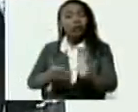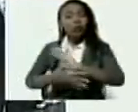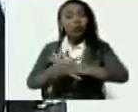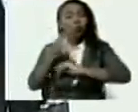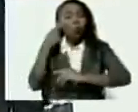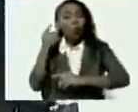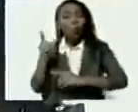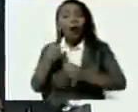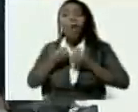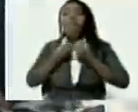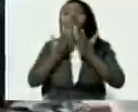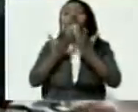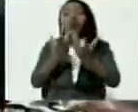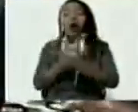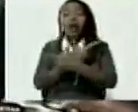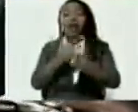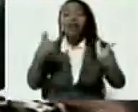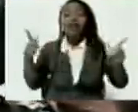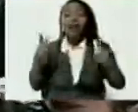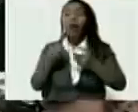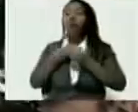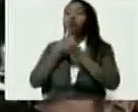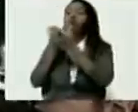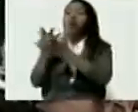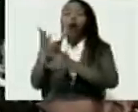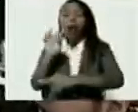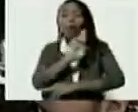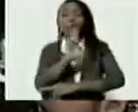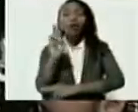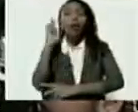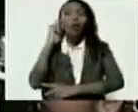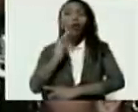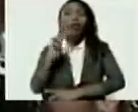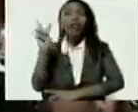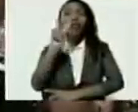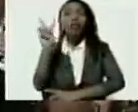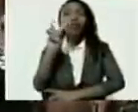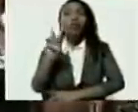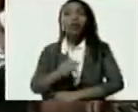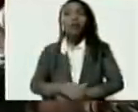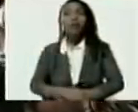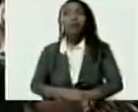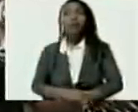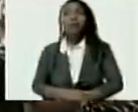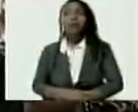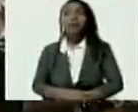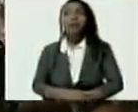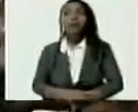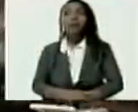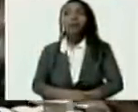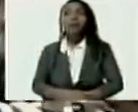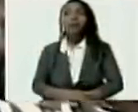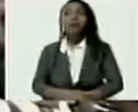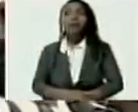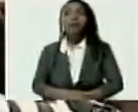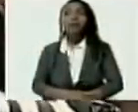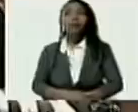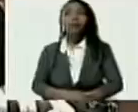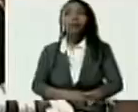la expresión, la libertad de expresión en la República Bolivariana de Venezuela.